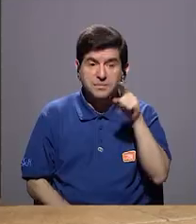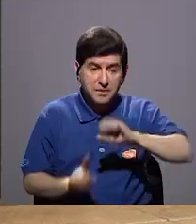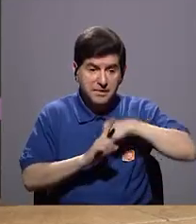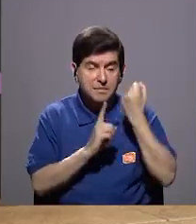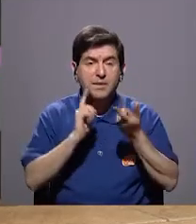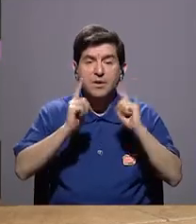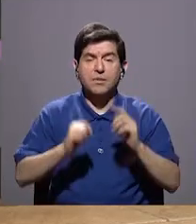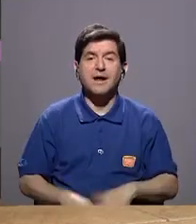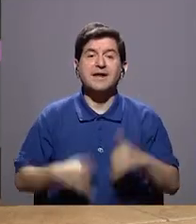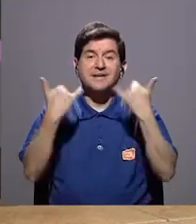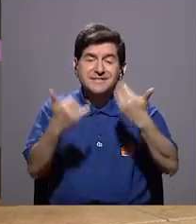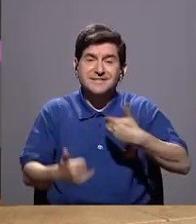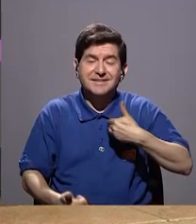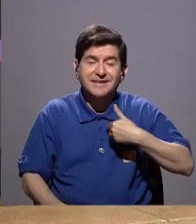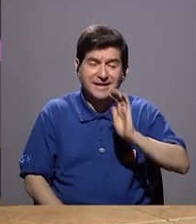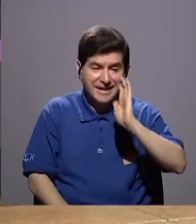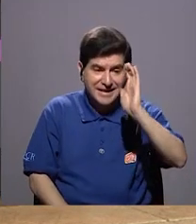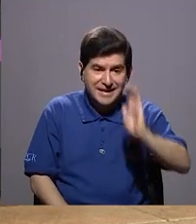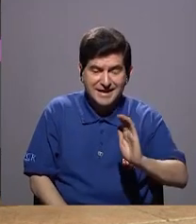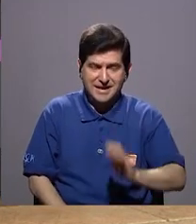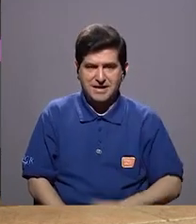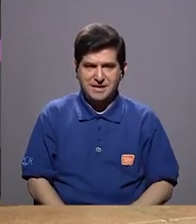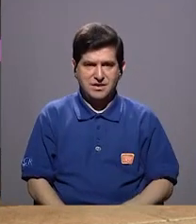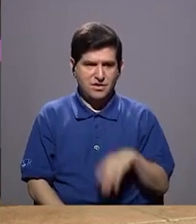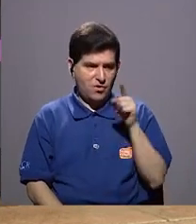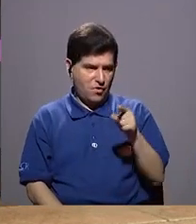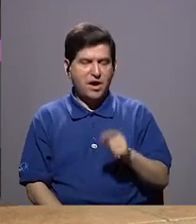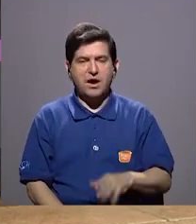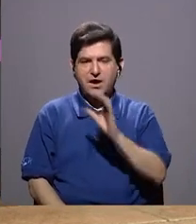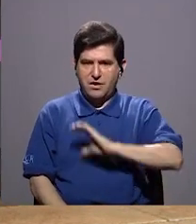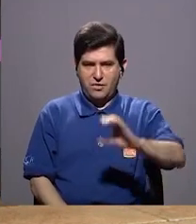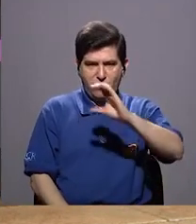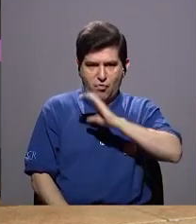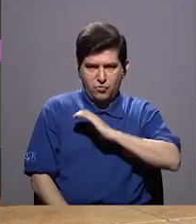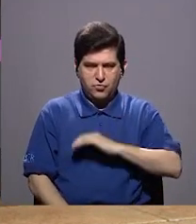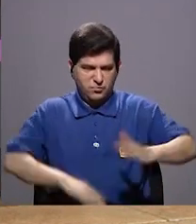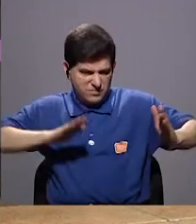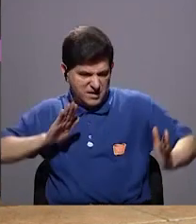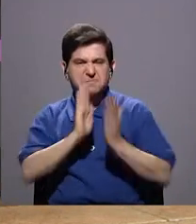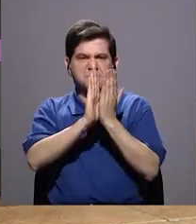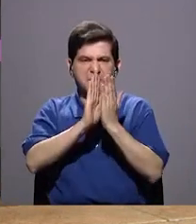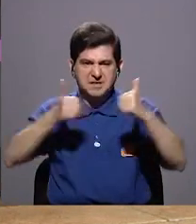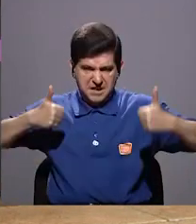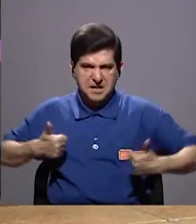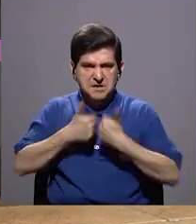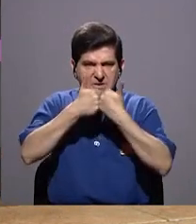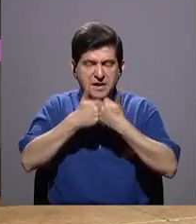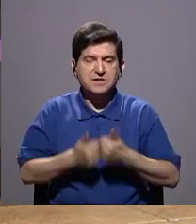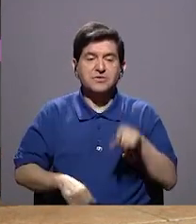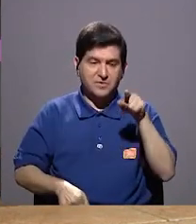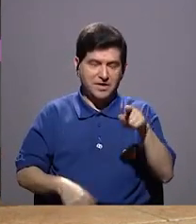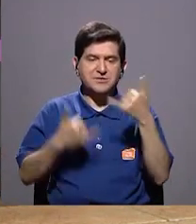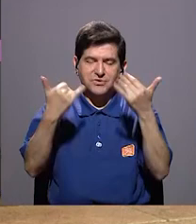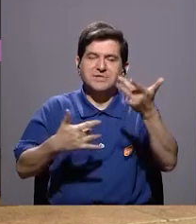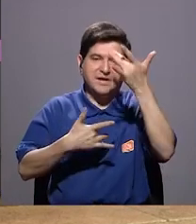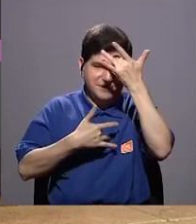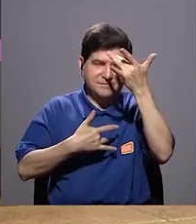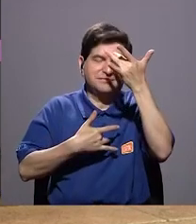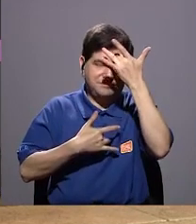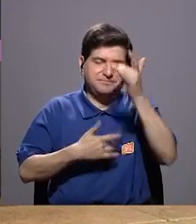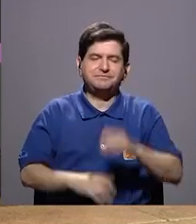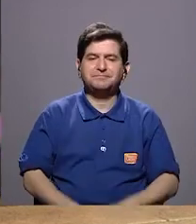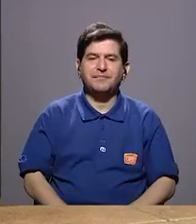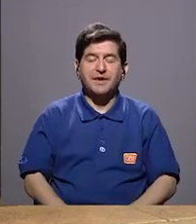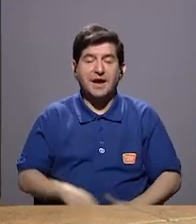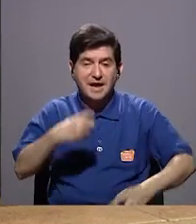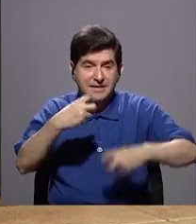esa situación? Si ya tenemos un niño que está teniendo este comportamiento retador, y ahí hablamos de patología,